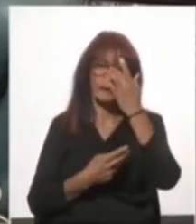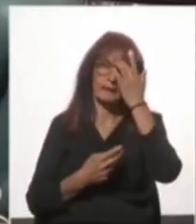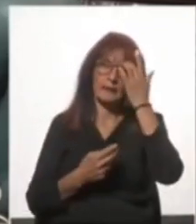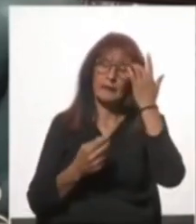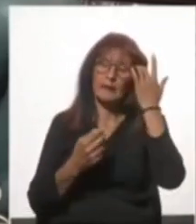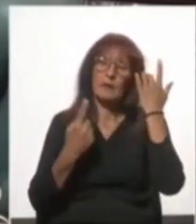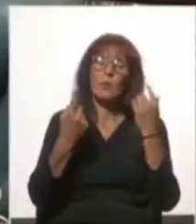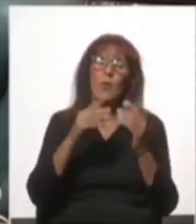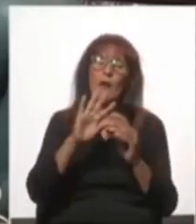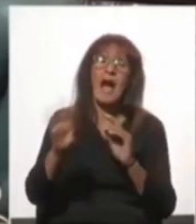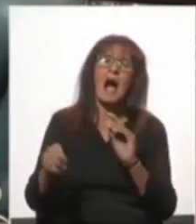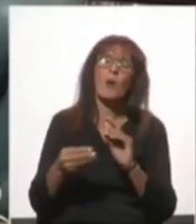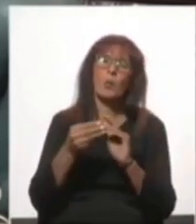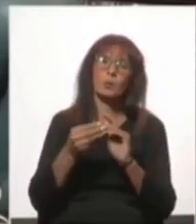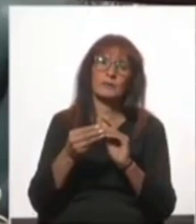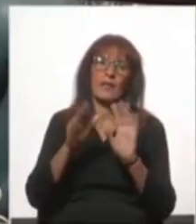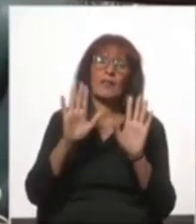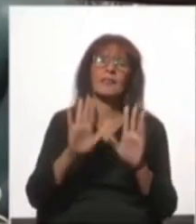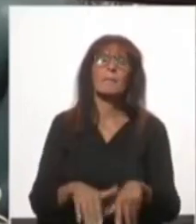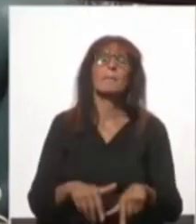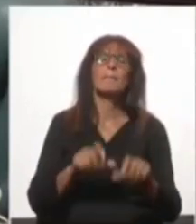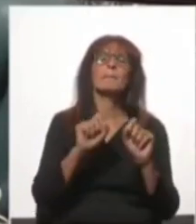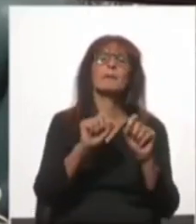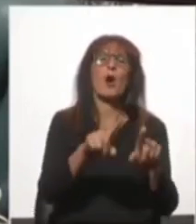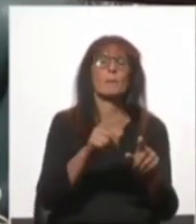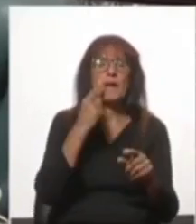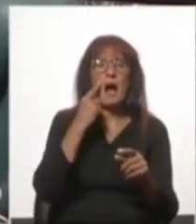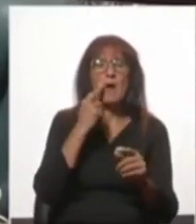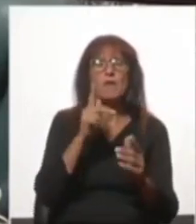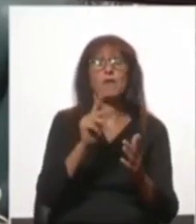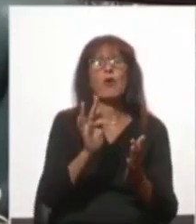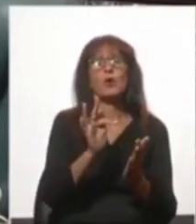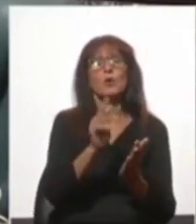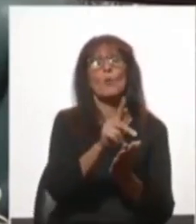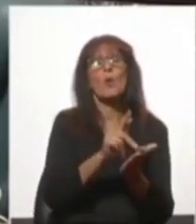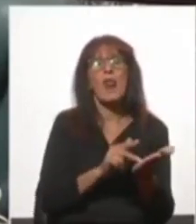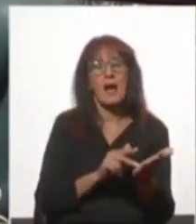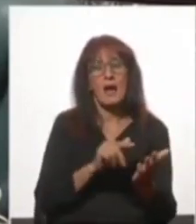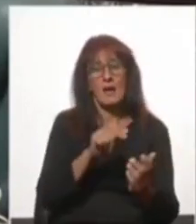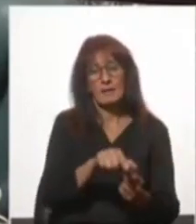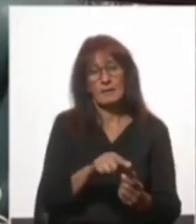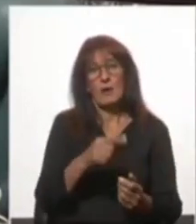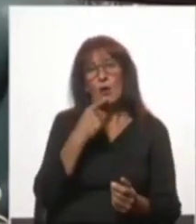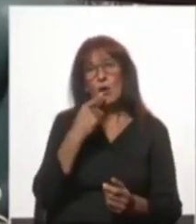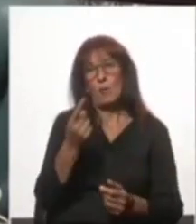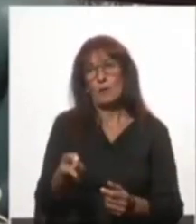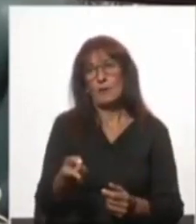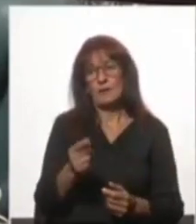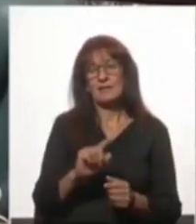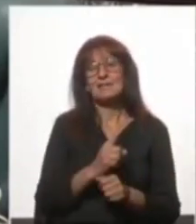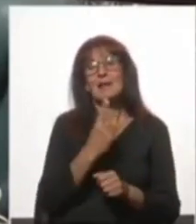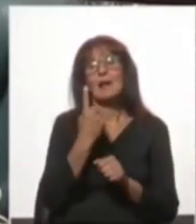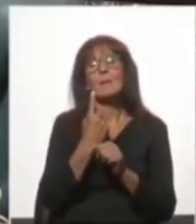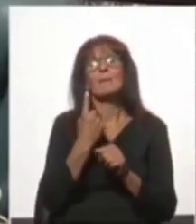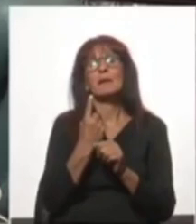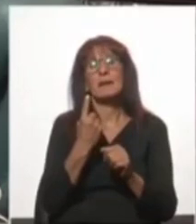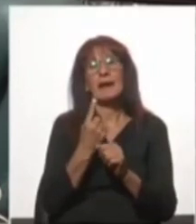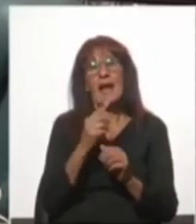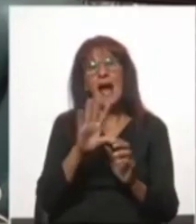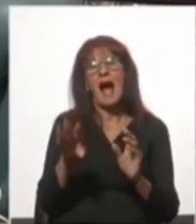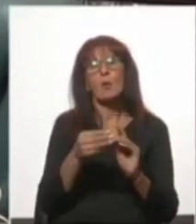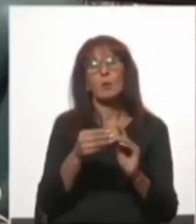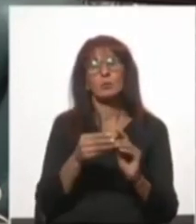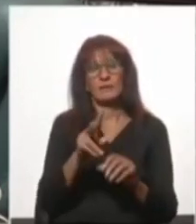ajuste, la propia formulación del presupuesto, como decía el senador Olesker, esa es el primer ajuste